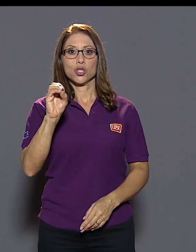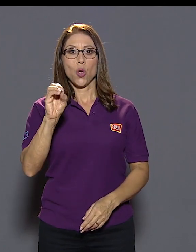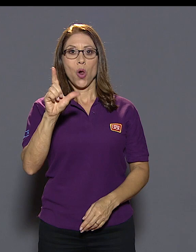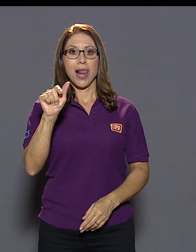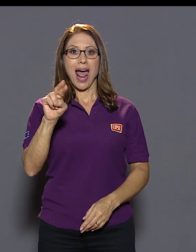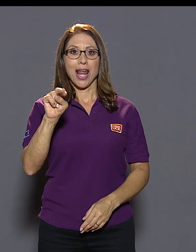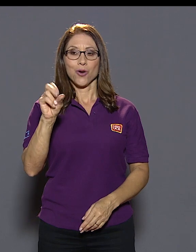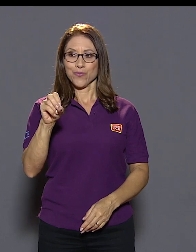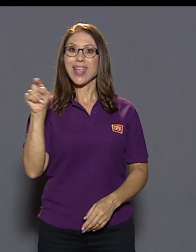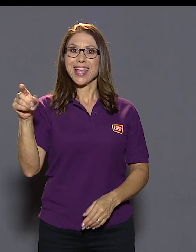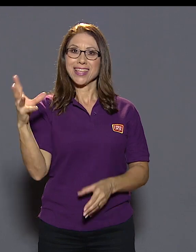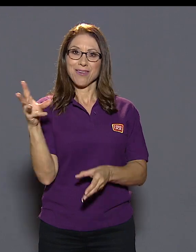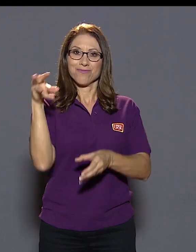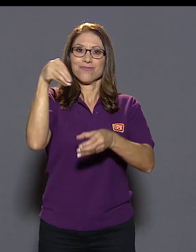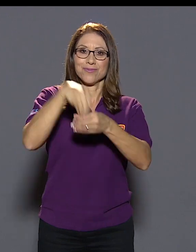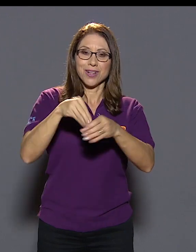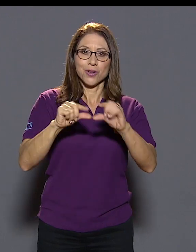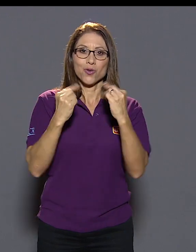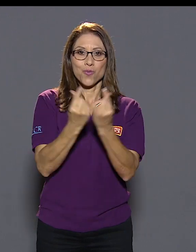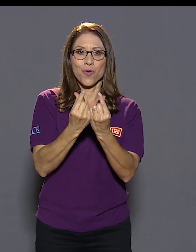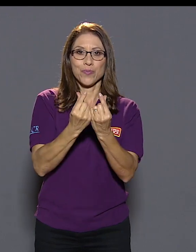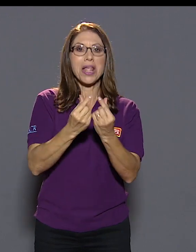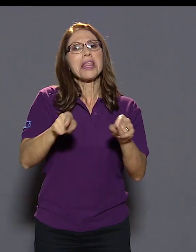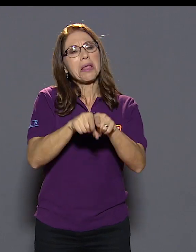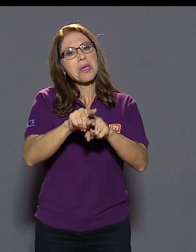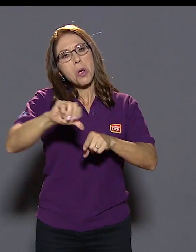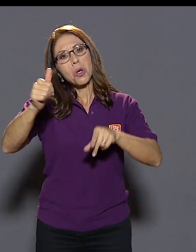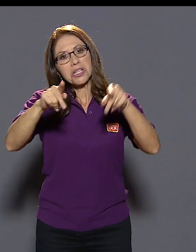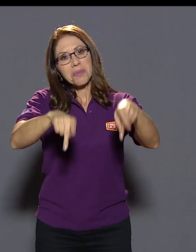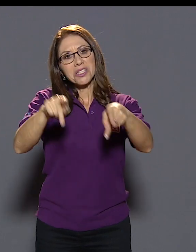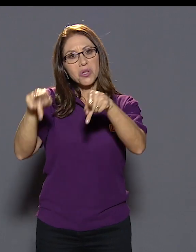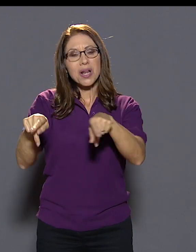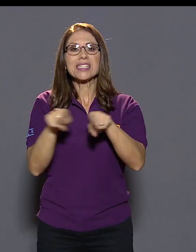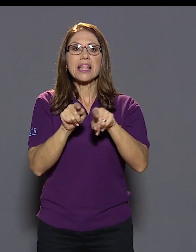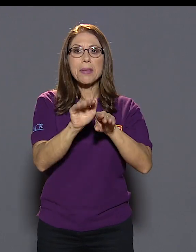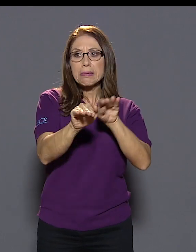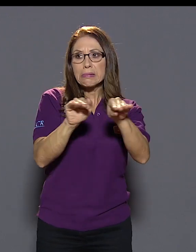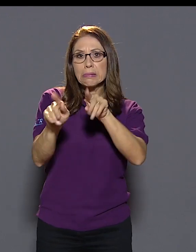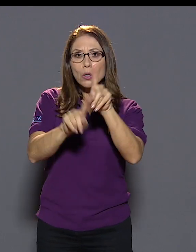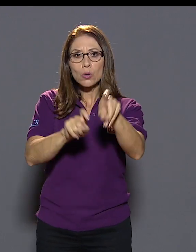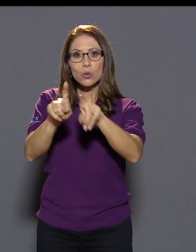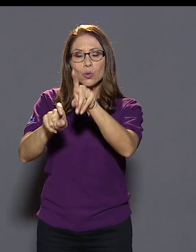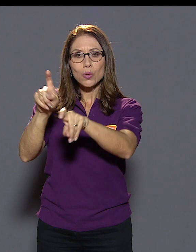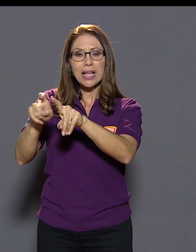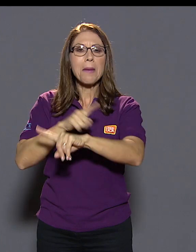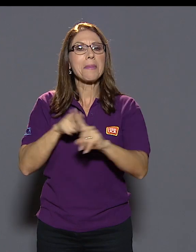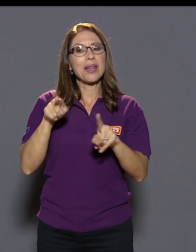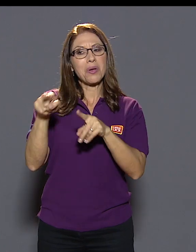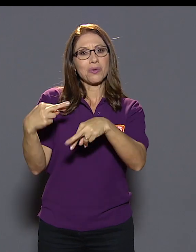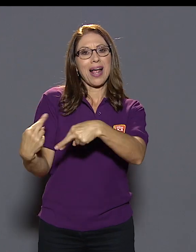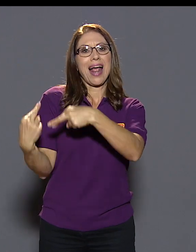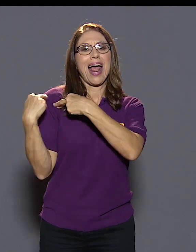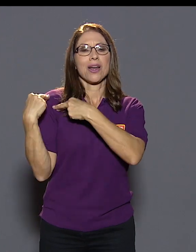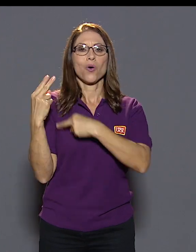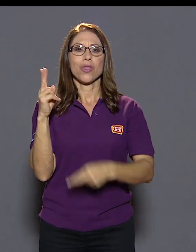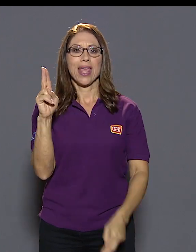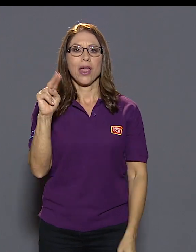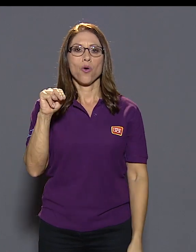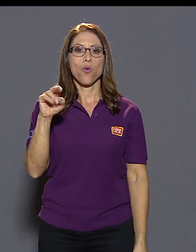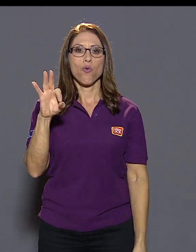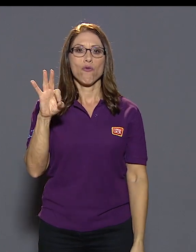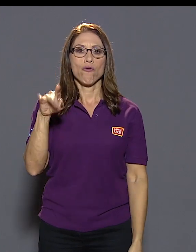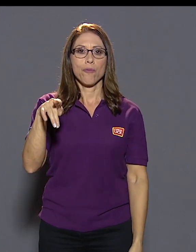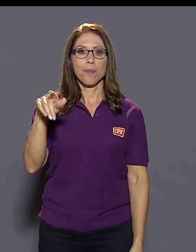incluida en el grupo. Después habían otras personas que se hicieron otras consultas, pero eso ya estuvo más a cargo de UNFPA. Lo que sí comentarles es